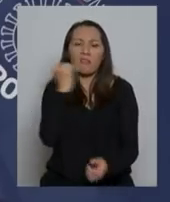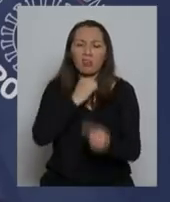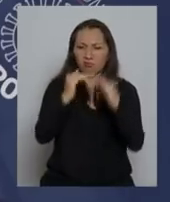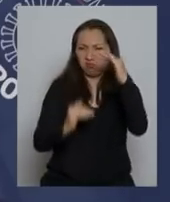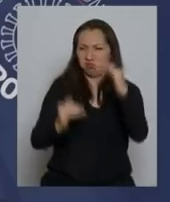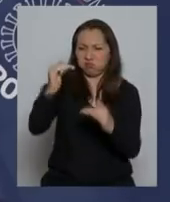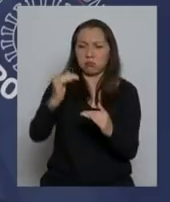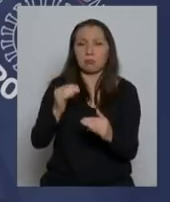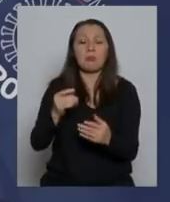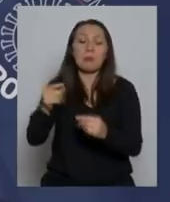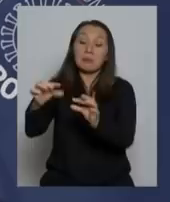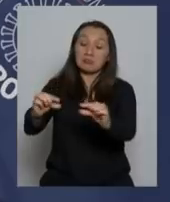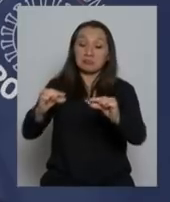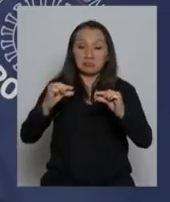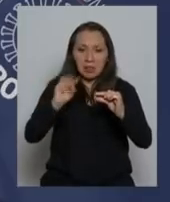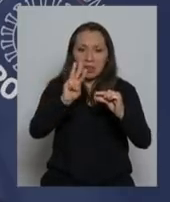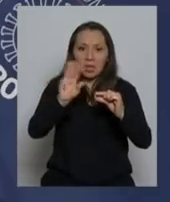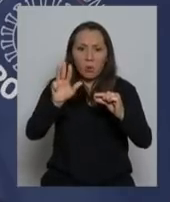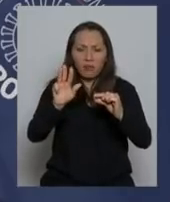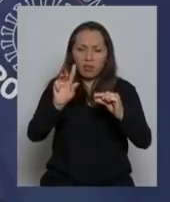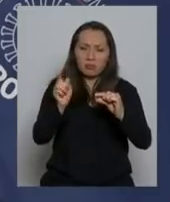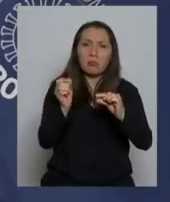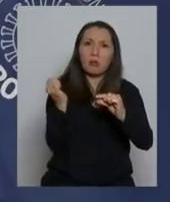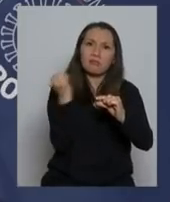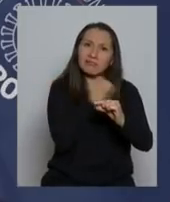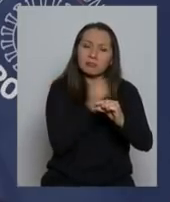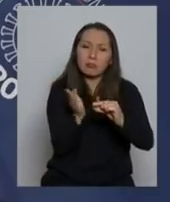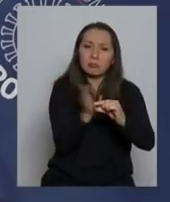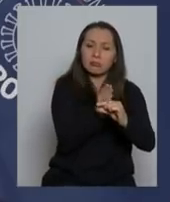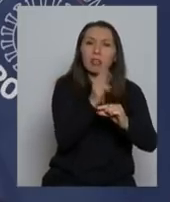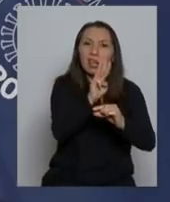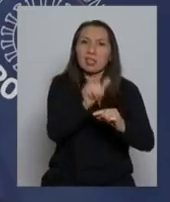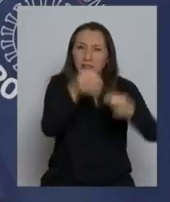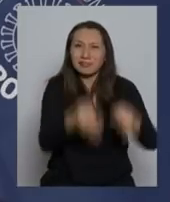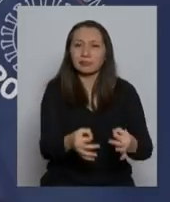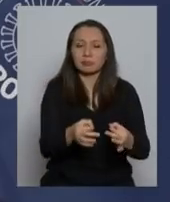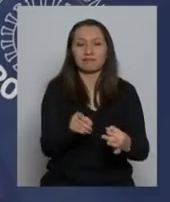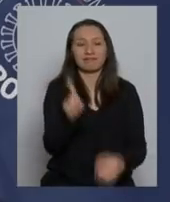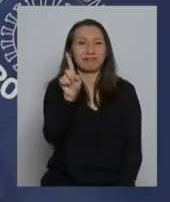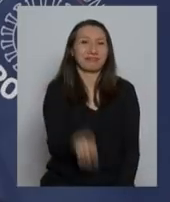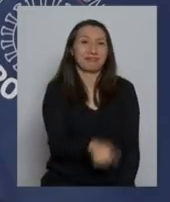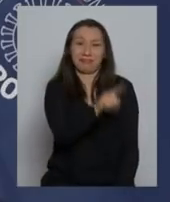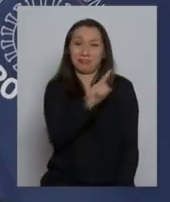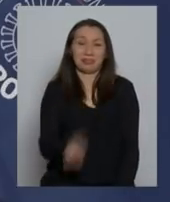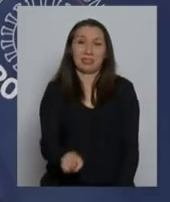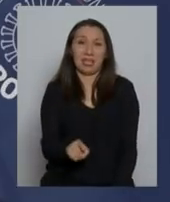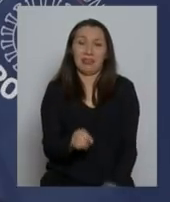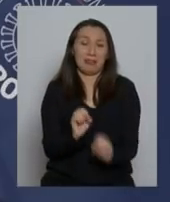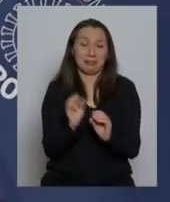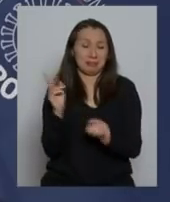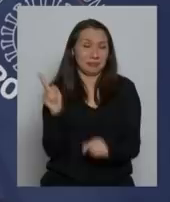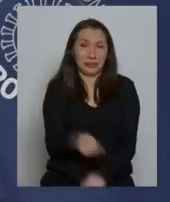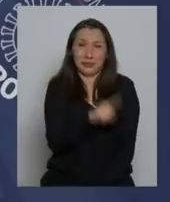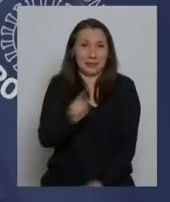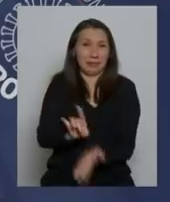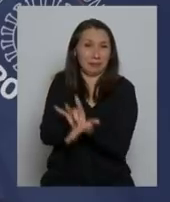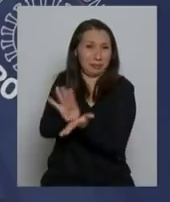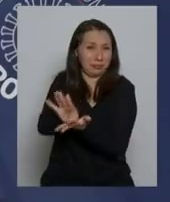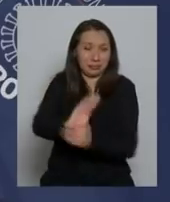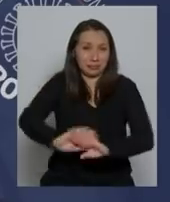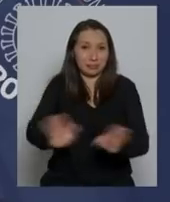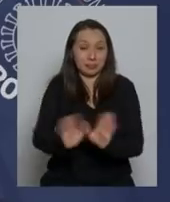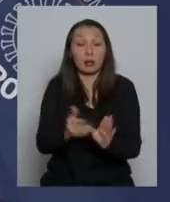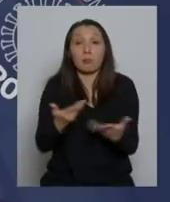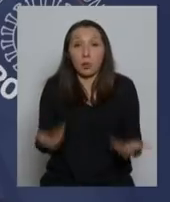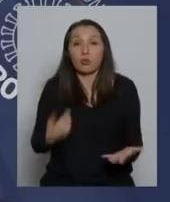que tiene 39 cuando tiene 36, ese termómetro es más inútil que útil. Y es por eso que